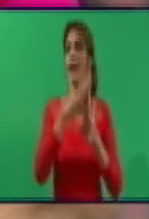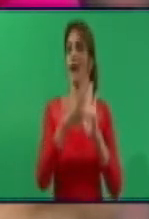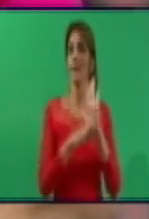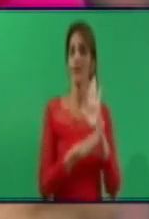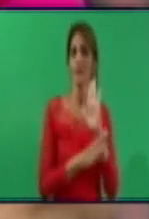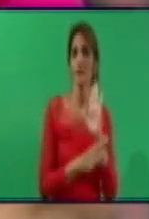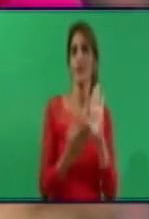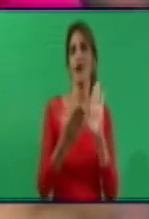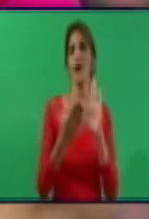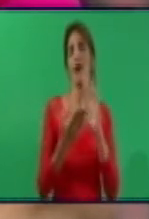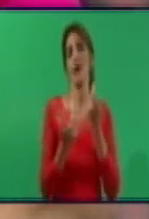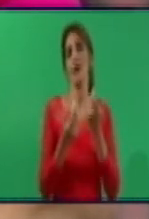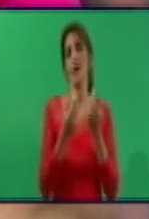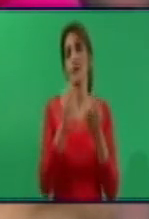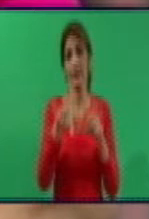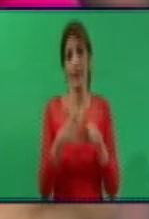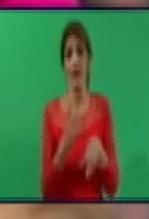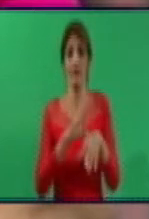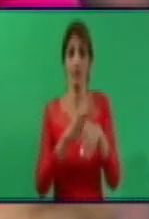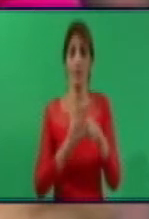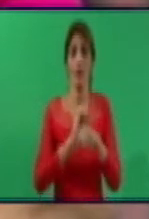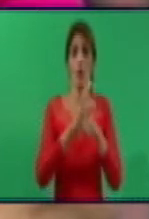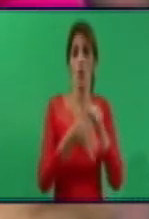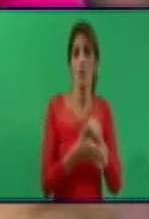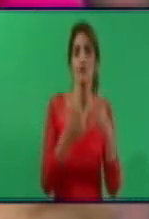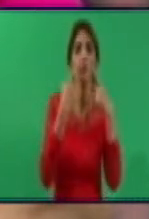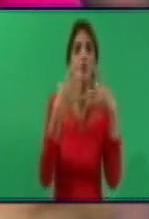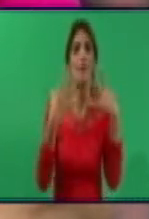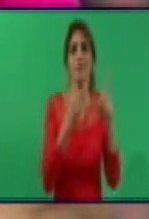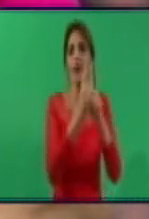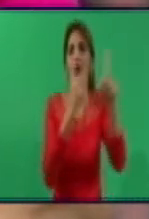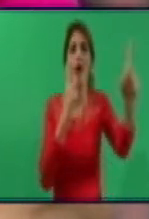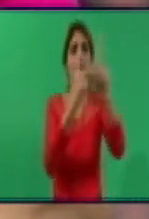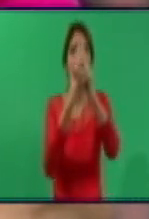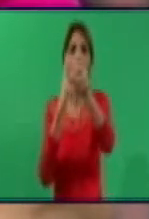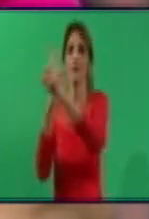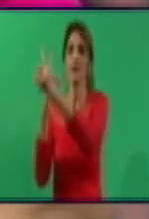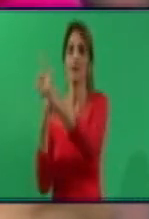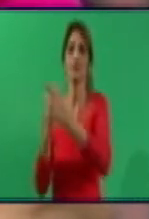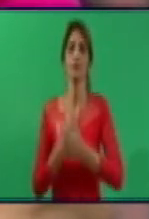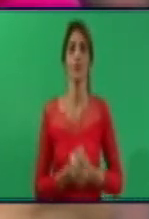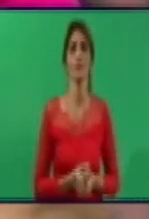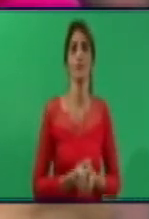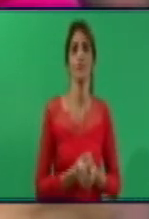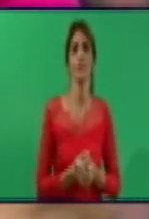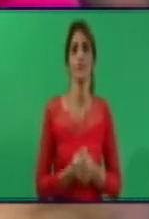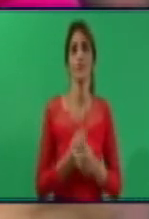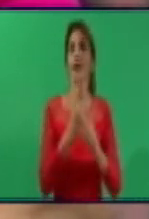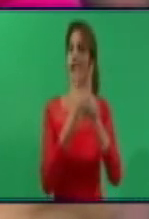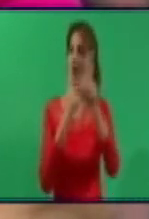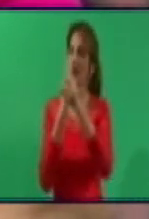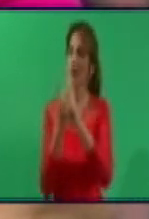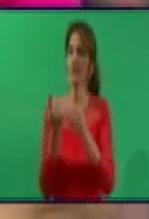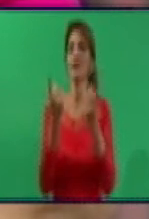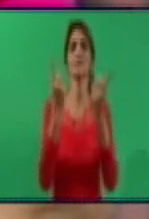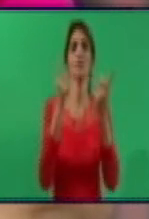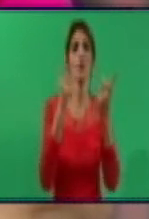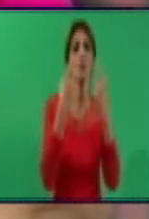epidemia y fundamentalmente el aislamiento, el distanciamiento físico, el aislamiento oportuno, el no